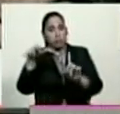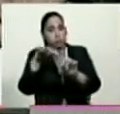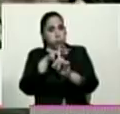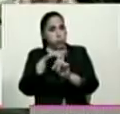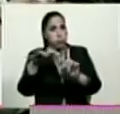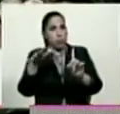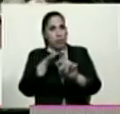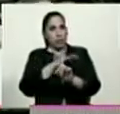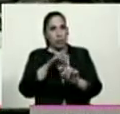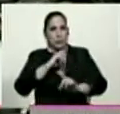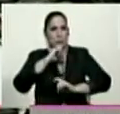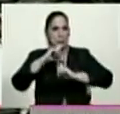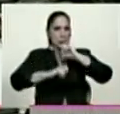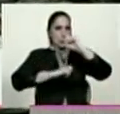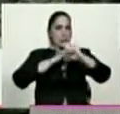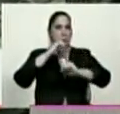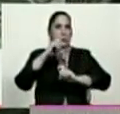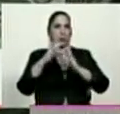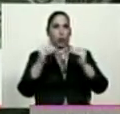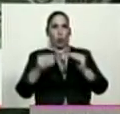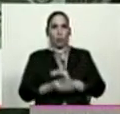un sistema de provocaciones. Todo esto